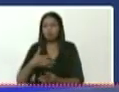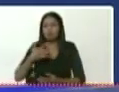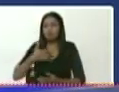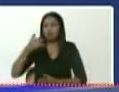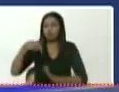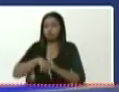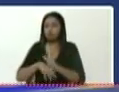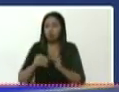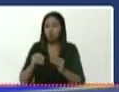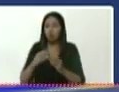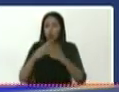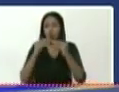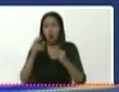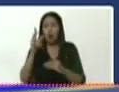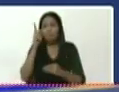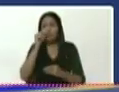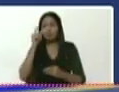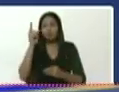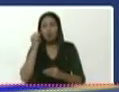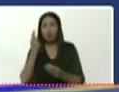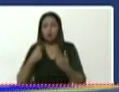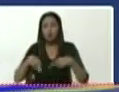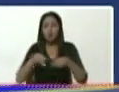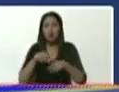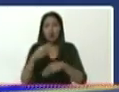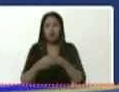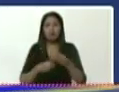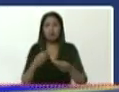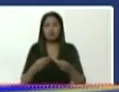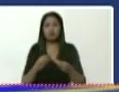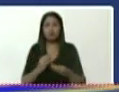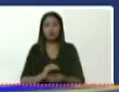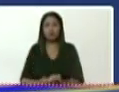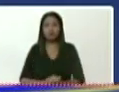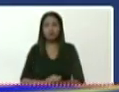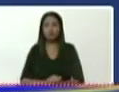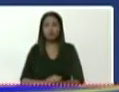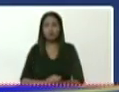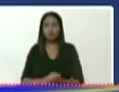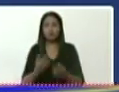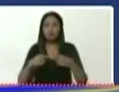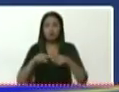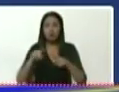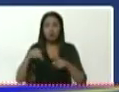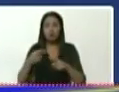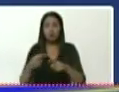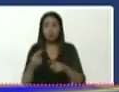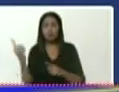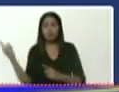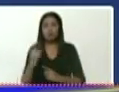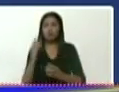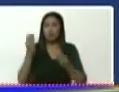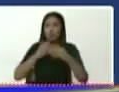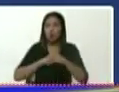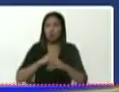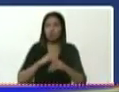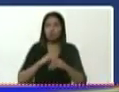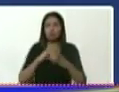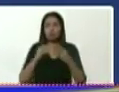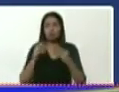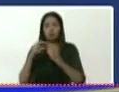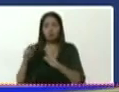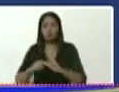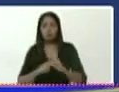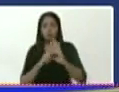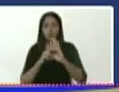que las y los venezolanos y las partes políticas del país podemos llegar a un acuerdo de convivencia democrática